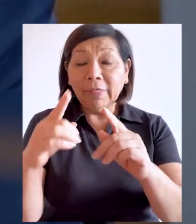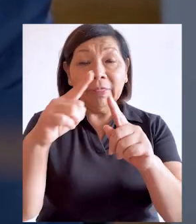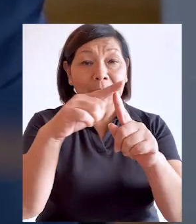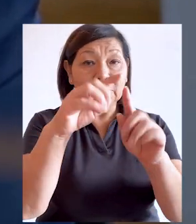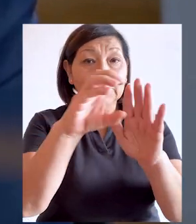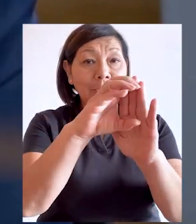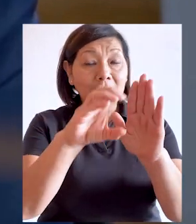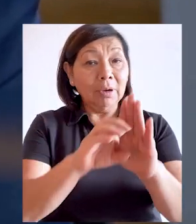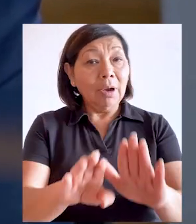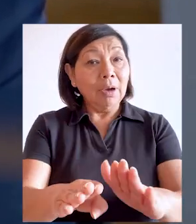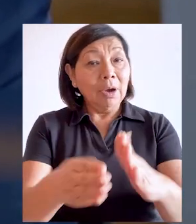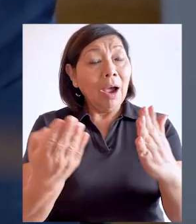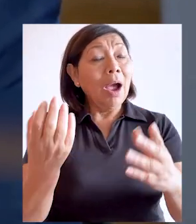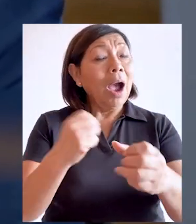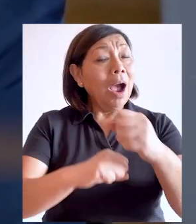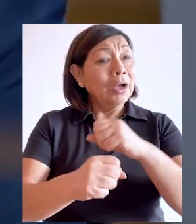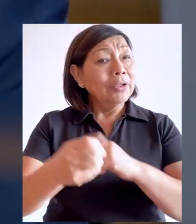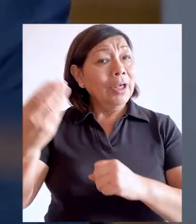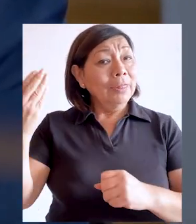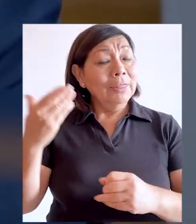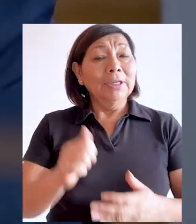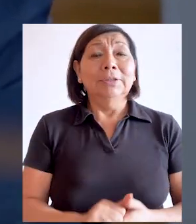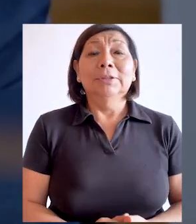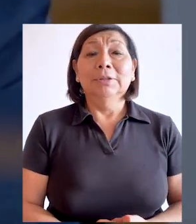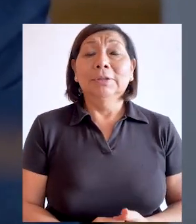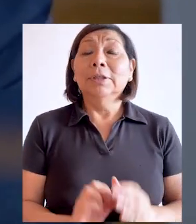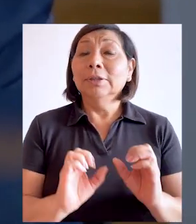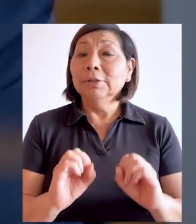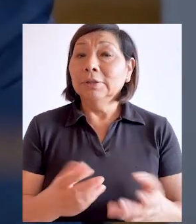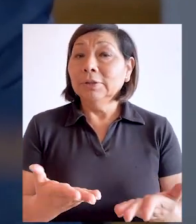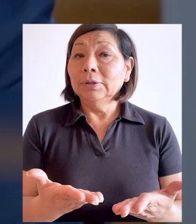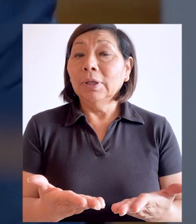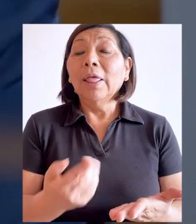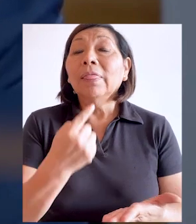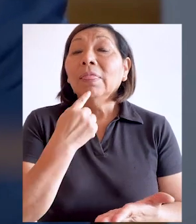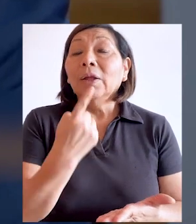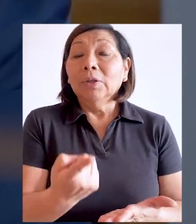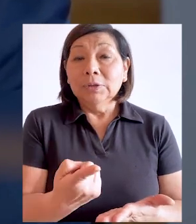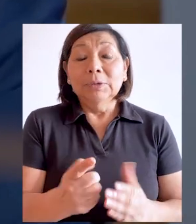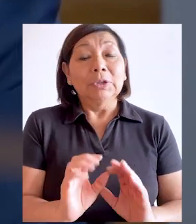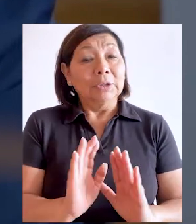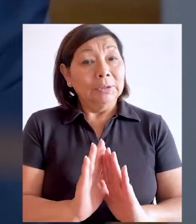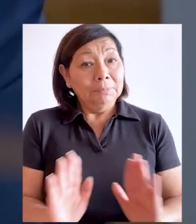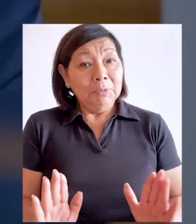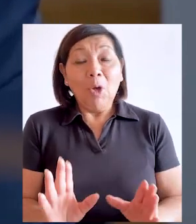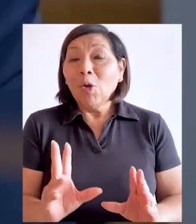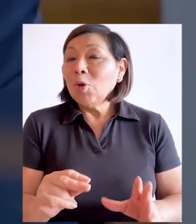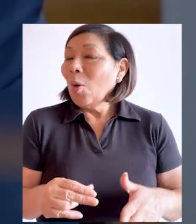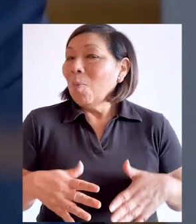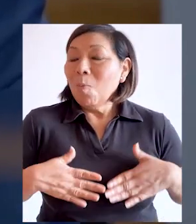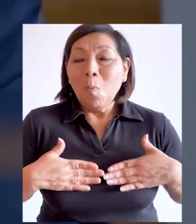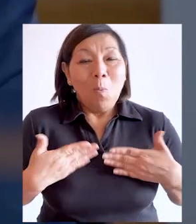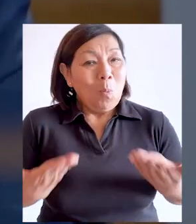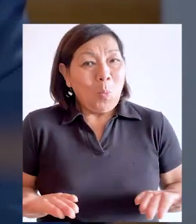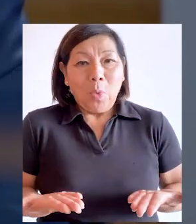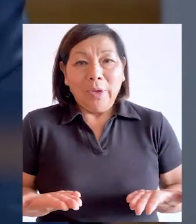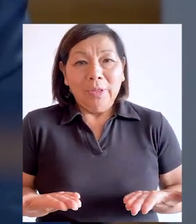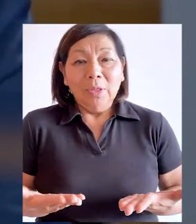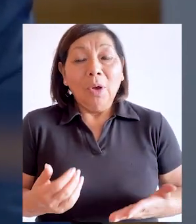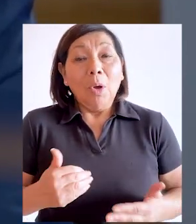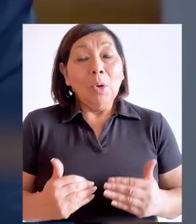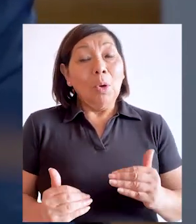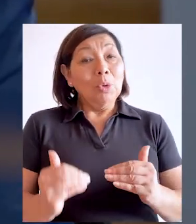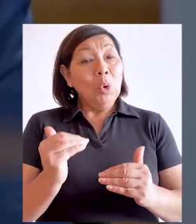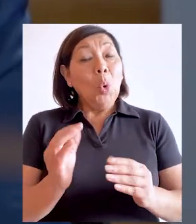doctrinaria que el Tribunal Constitucional ha abierto hace muchos años atrás, porque lo que hemos hecho es reiterar una exhortación, es que no puede haber